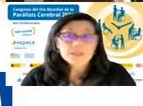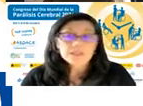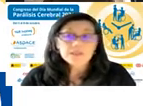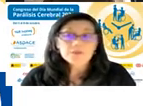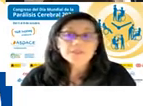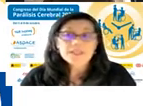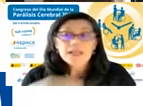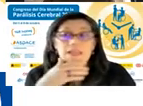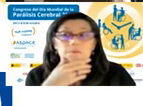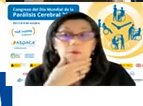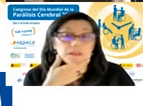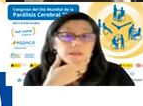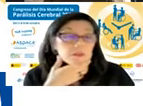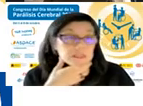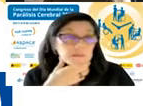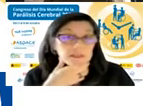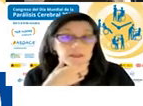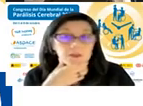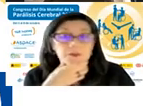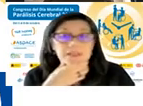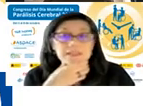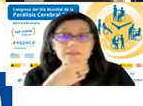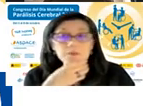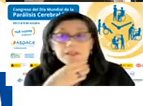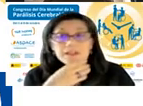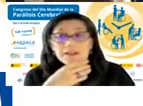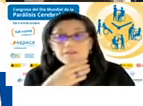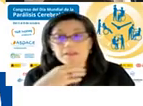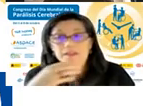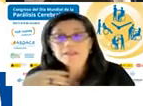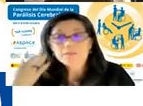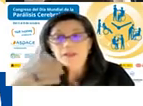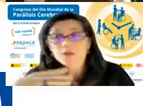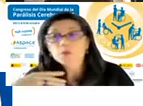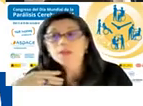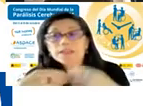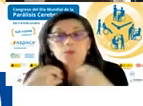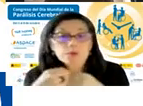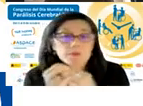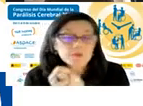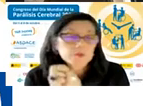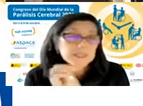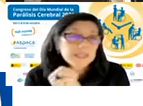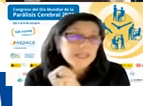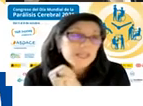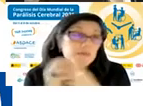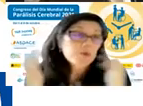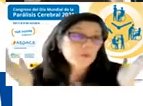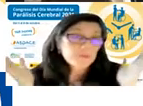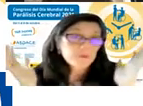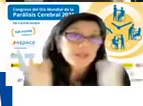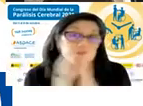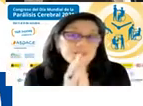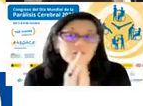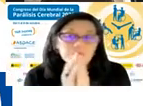la conexión, sería leída por la organización del seminario y se responderán al final del seminario durante el turno de preguntas. Y por